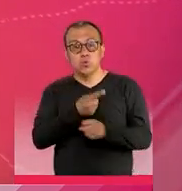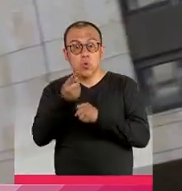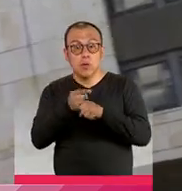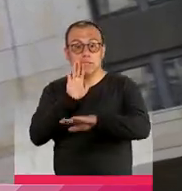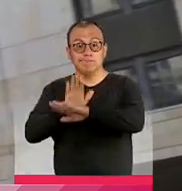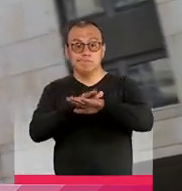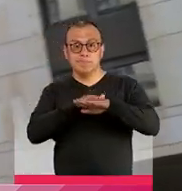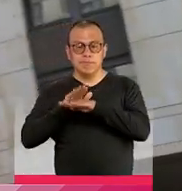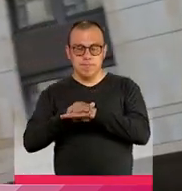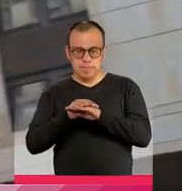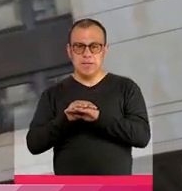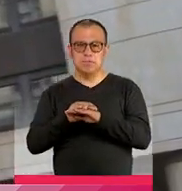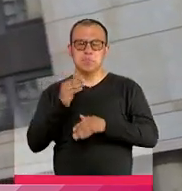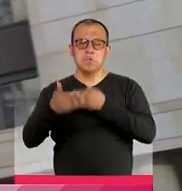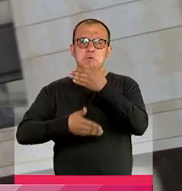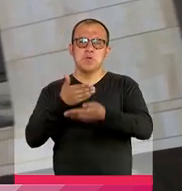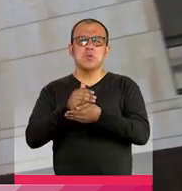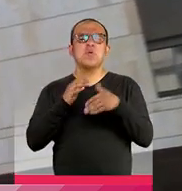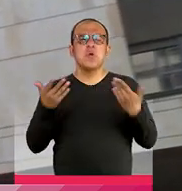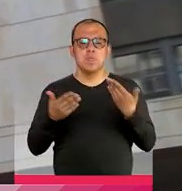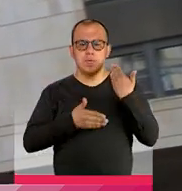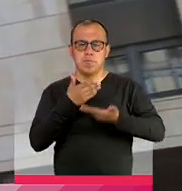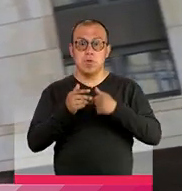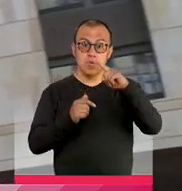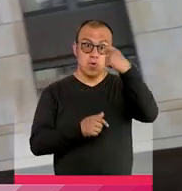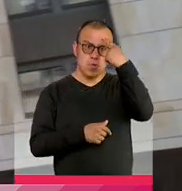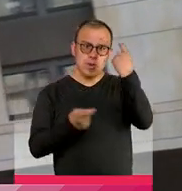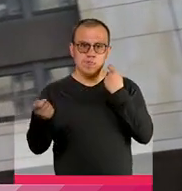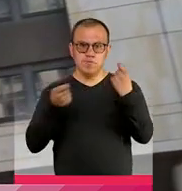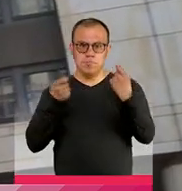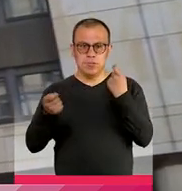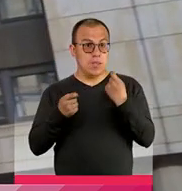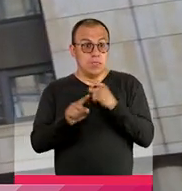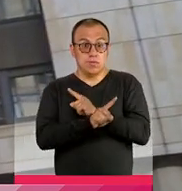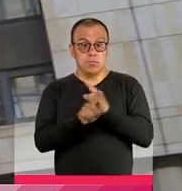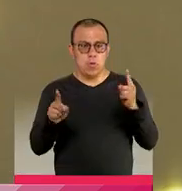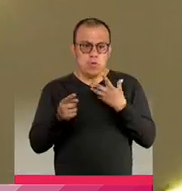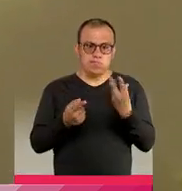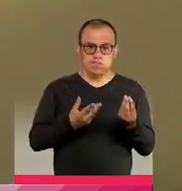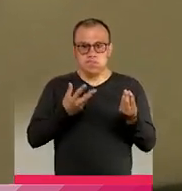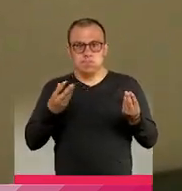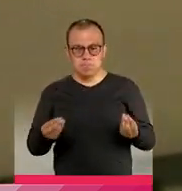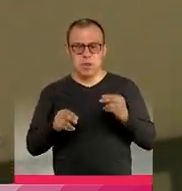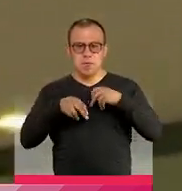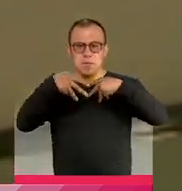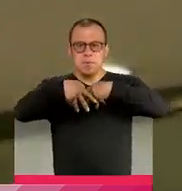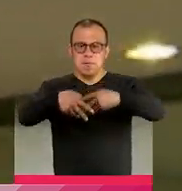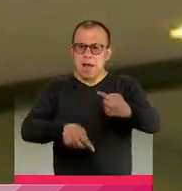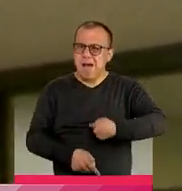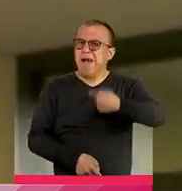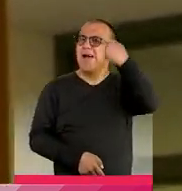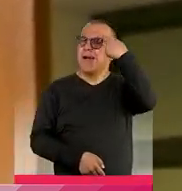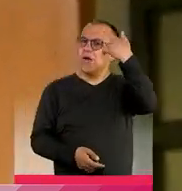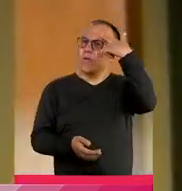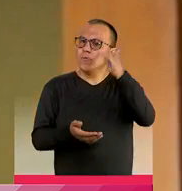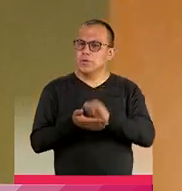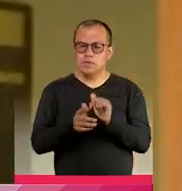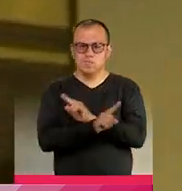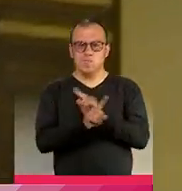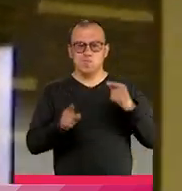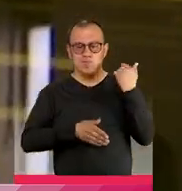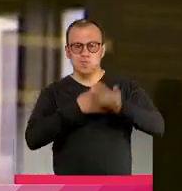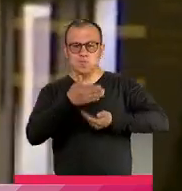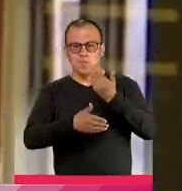notificación. La Alta Corte exigió neutralidad del gobierno, incluida la no estigmatización de quienes protestan. Para ello, se deberá expedir un